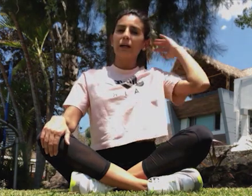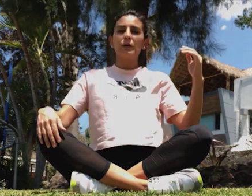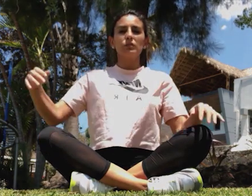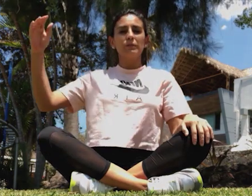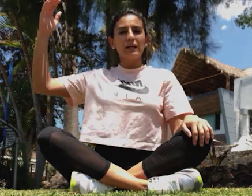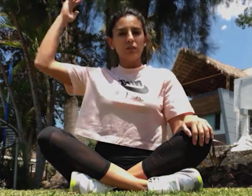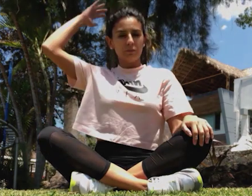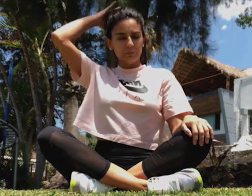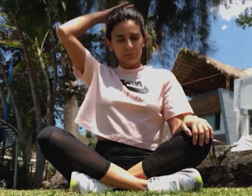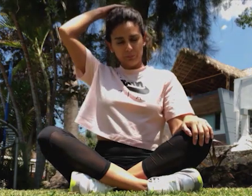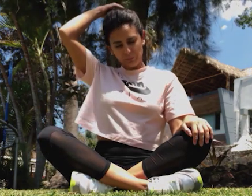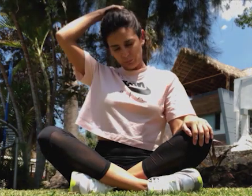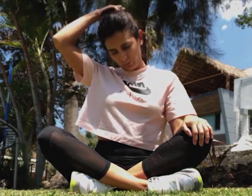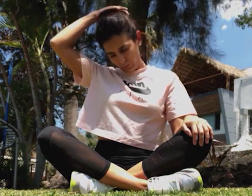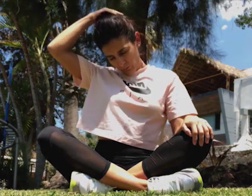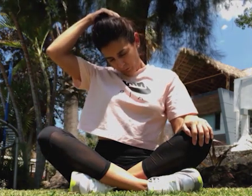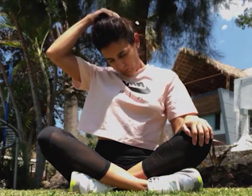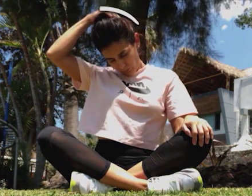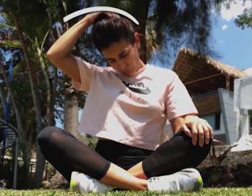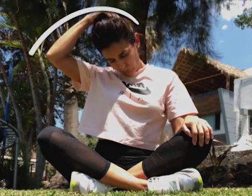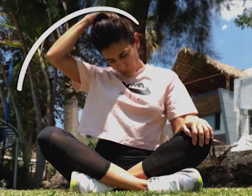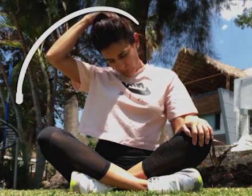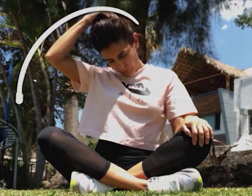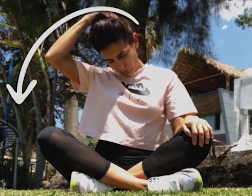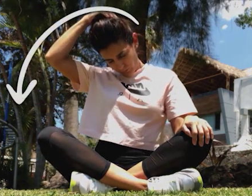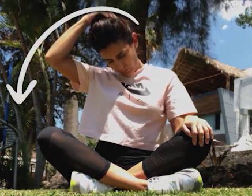Ahora cambiamos de brazo.